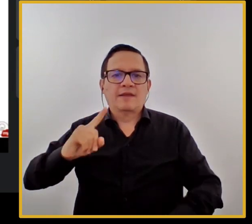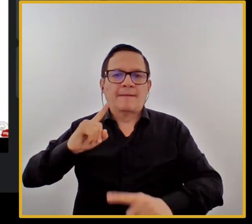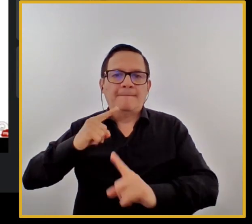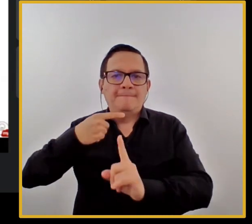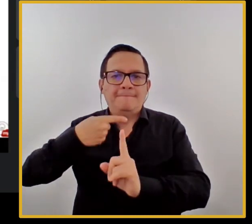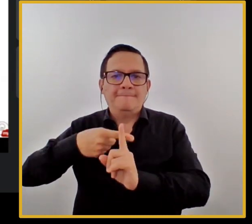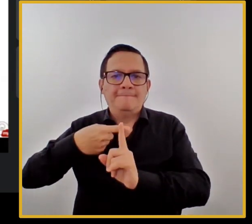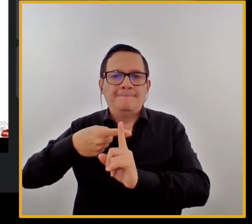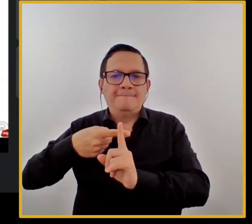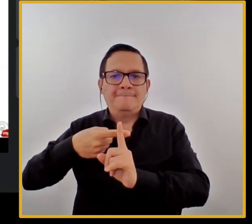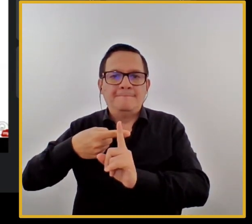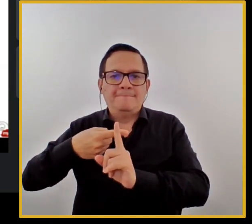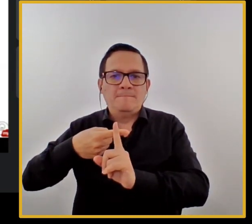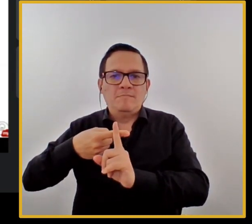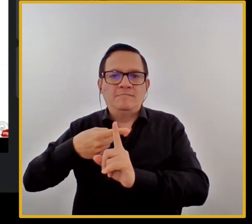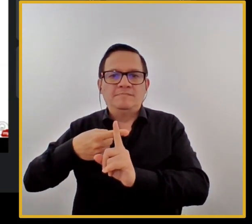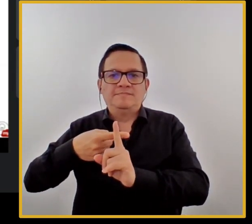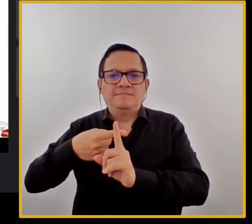más